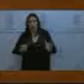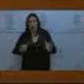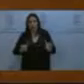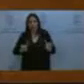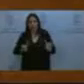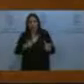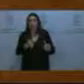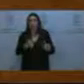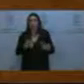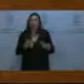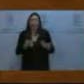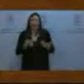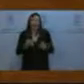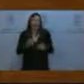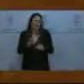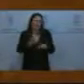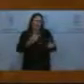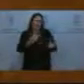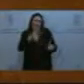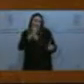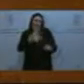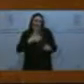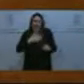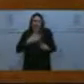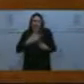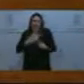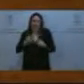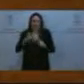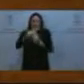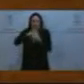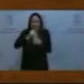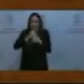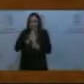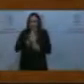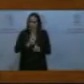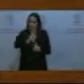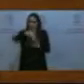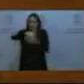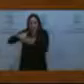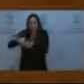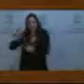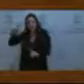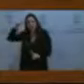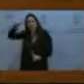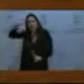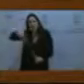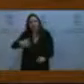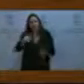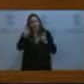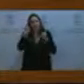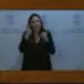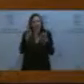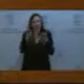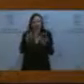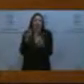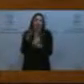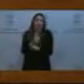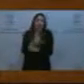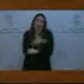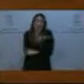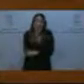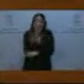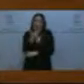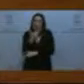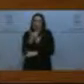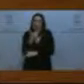es partidista para nada, sino que recoge demandas históricas por todos conocidas,